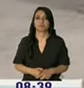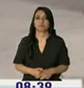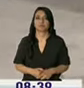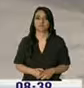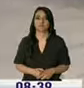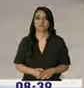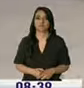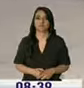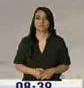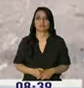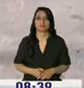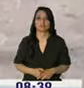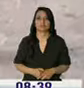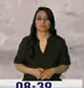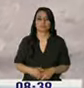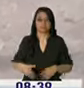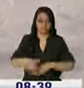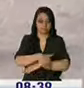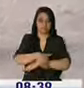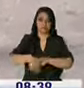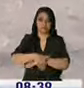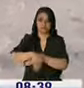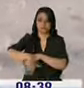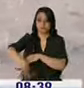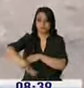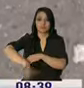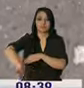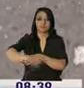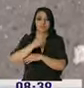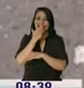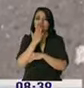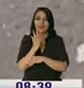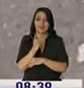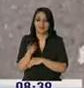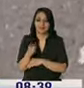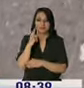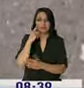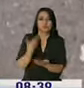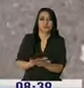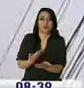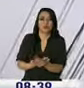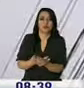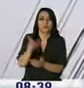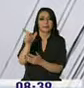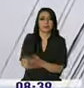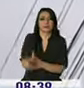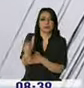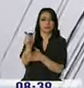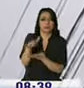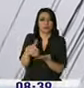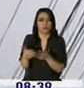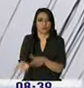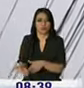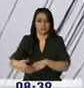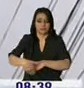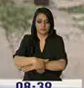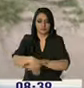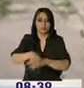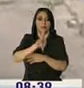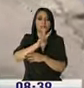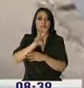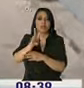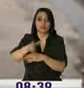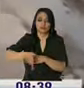Algunas huellas de sangre aún permanecen en la calzada como evidencia del crimen. En las calles 22 y García Goyena,